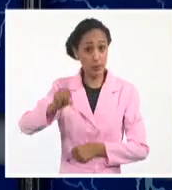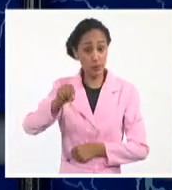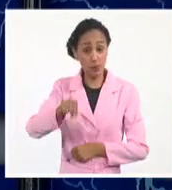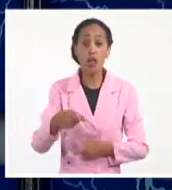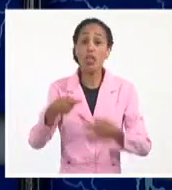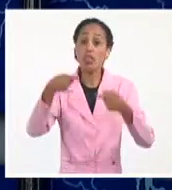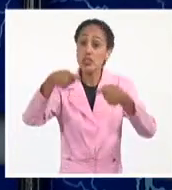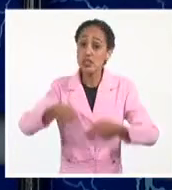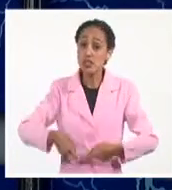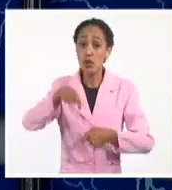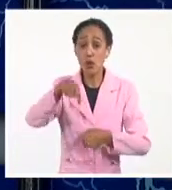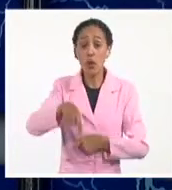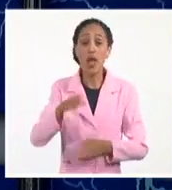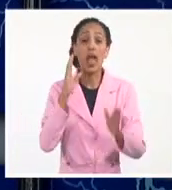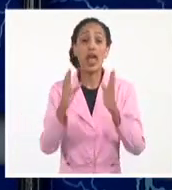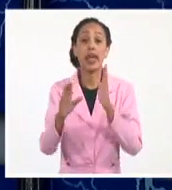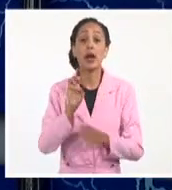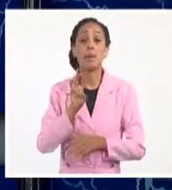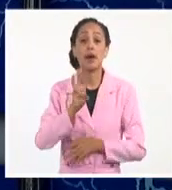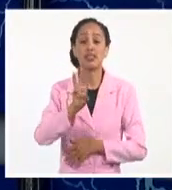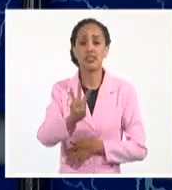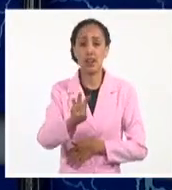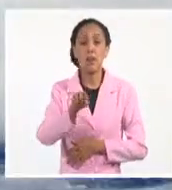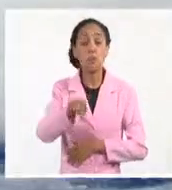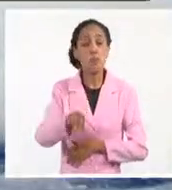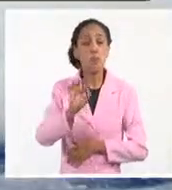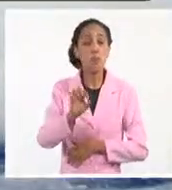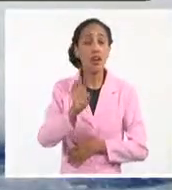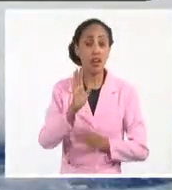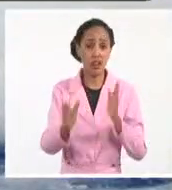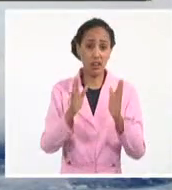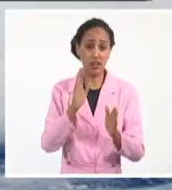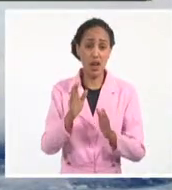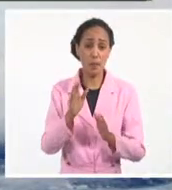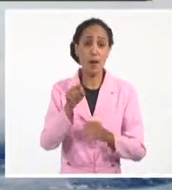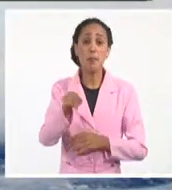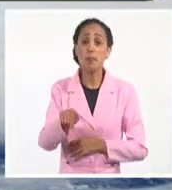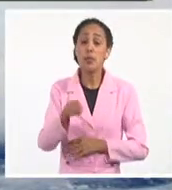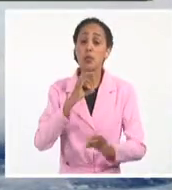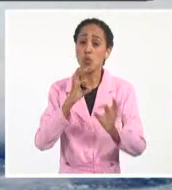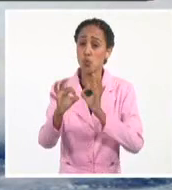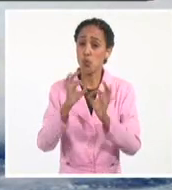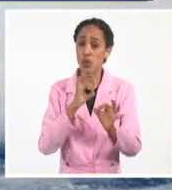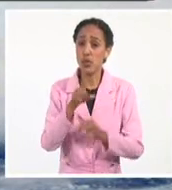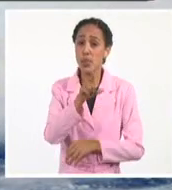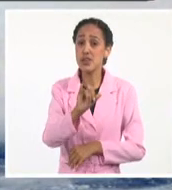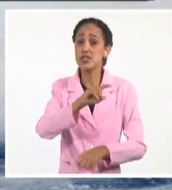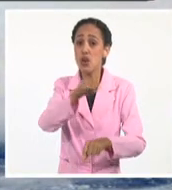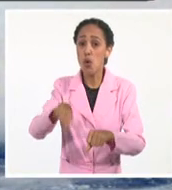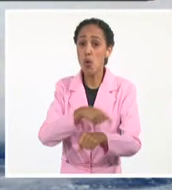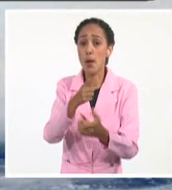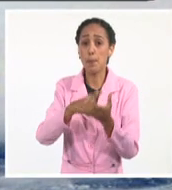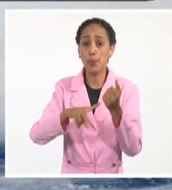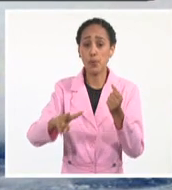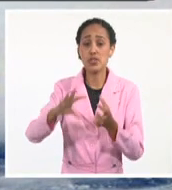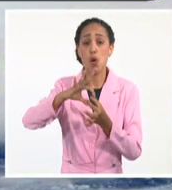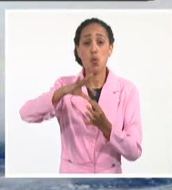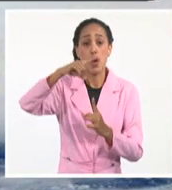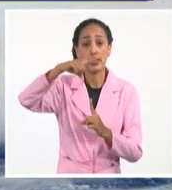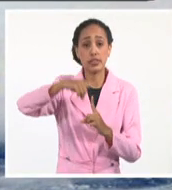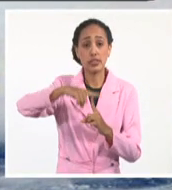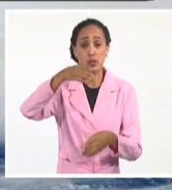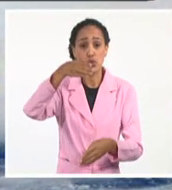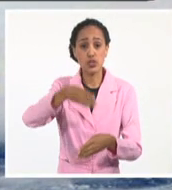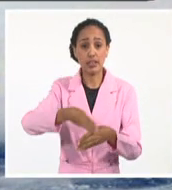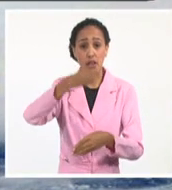decidió establecer la fase de alarma a partir de las 16 horas para las provincias de Guantánamo, Santiago de